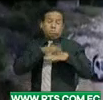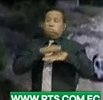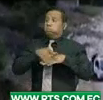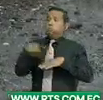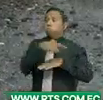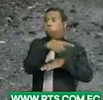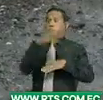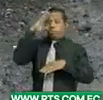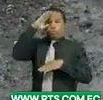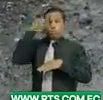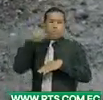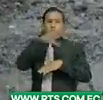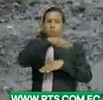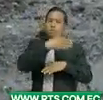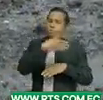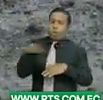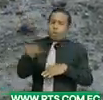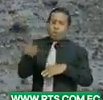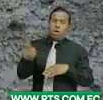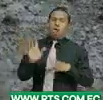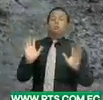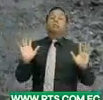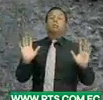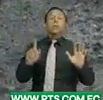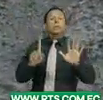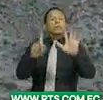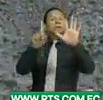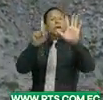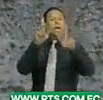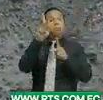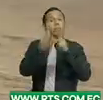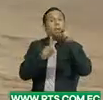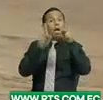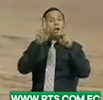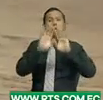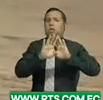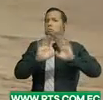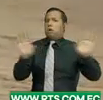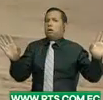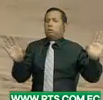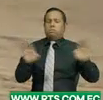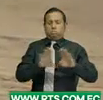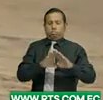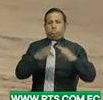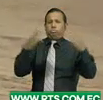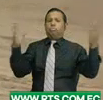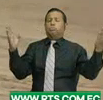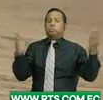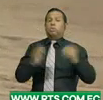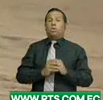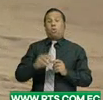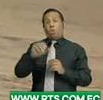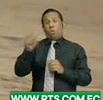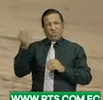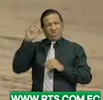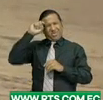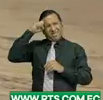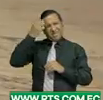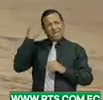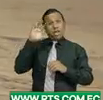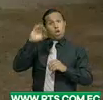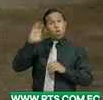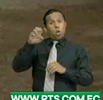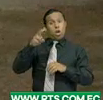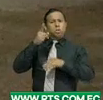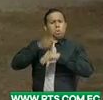los infractores. Los 6 balnearios fueron los únicos del grupo de 40 playas autorizadas por el COE Nacional que comenzaron